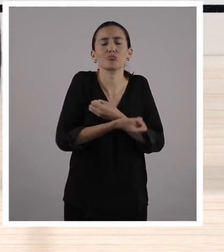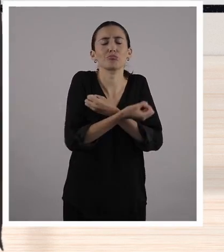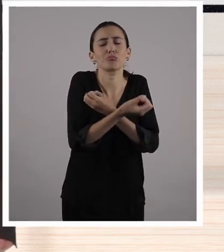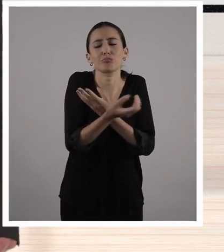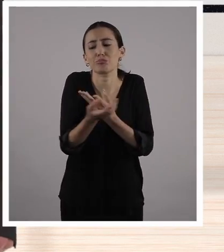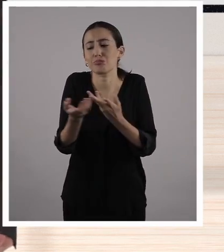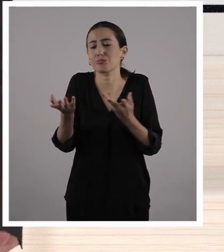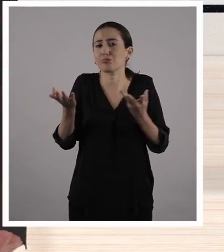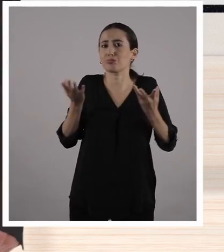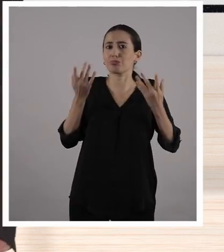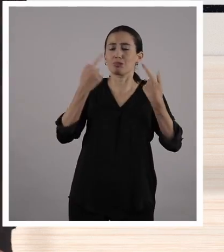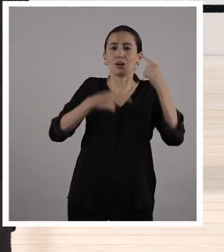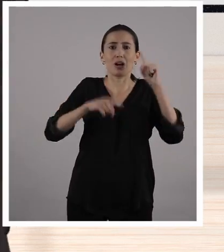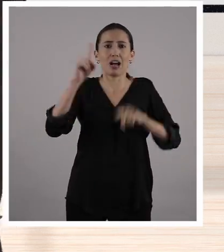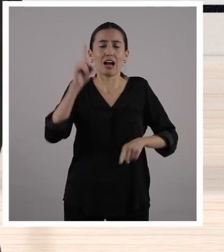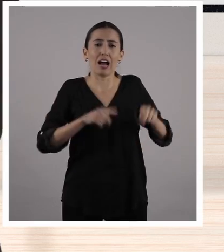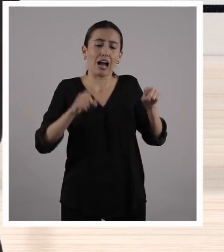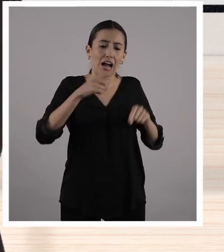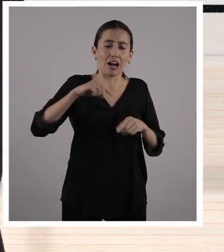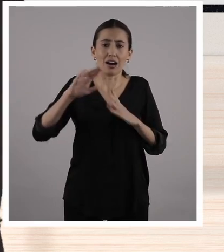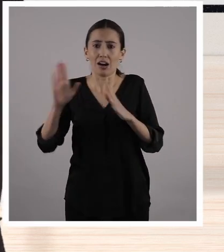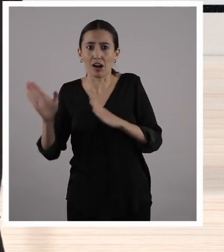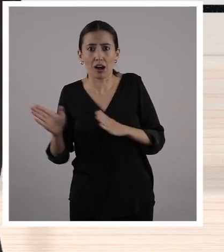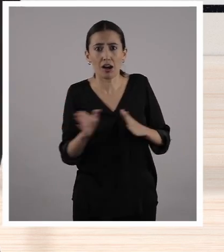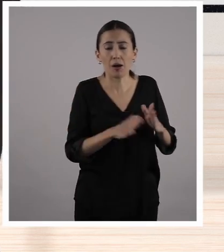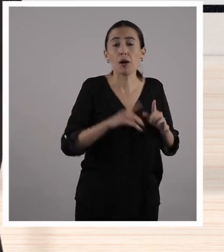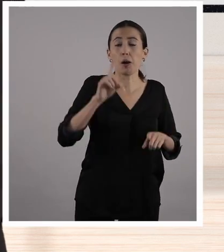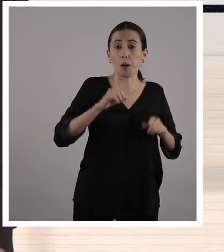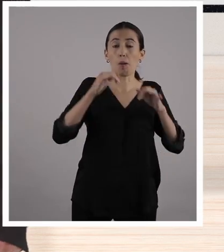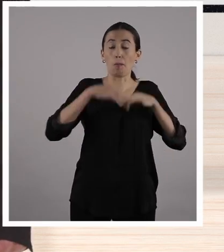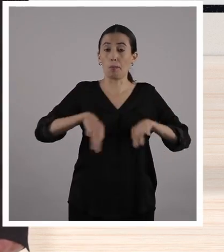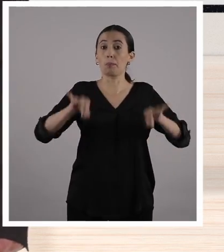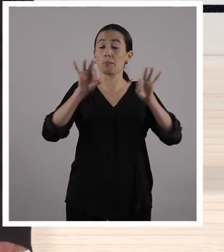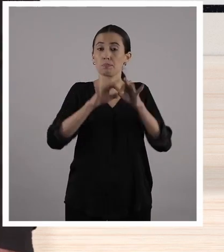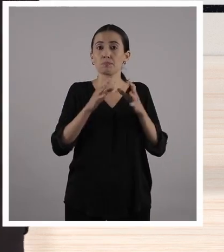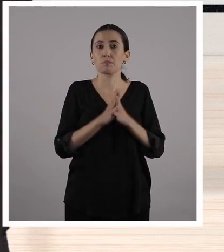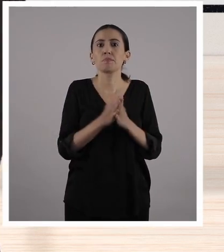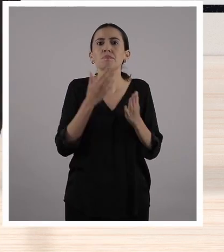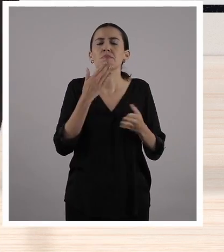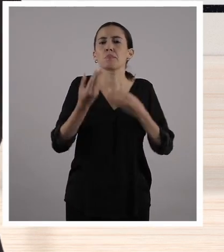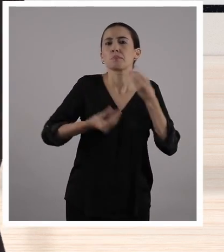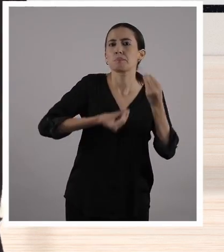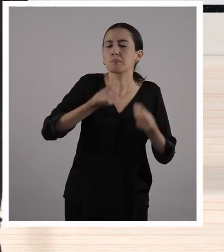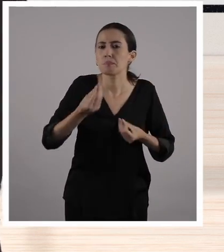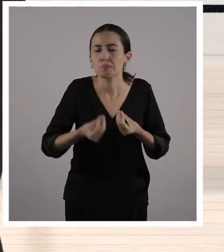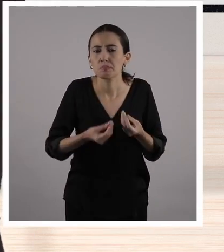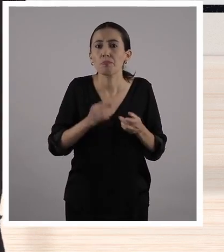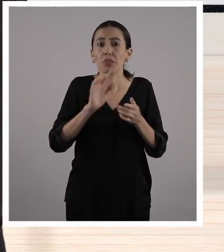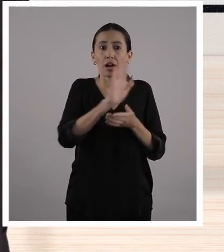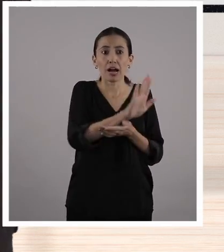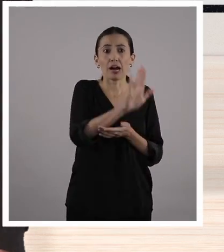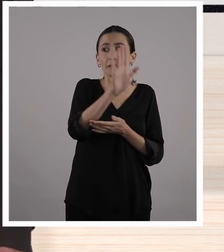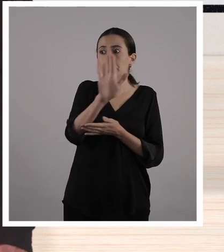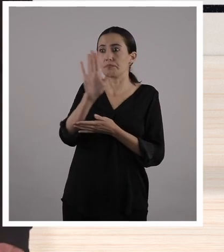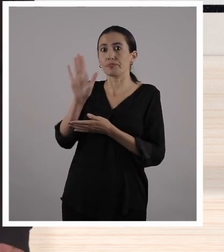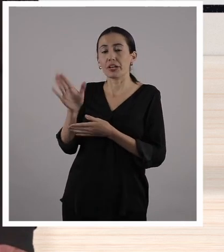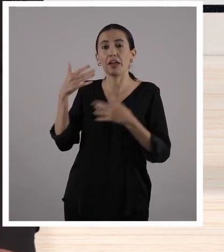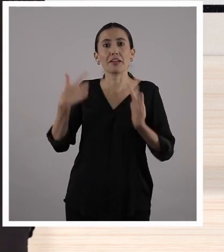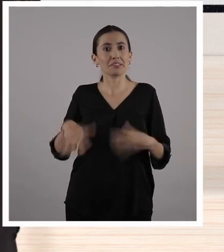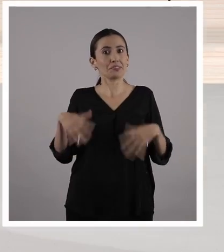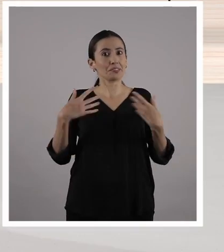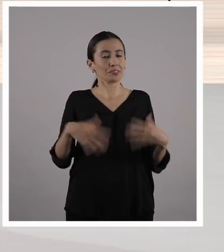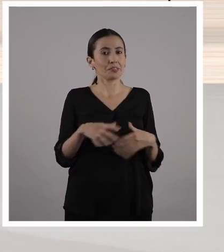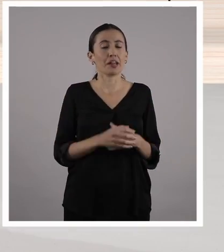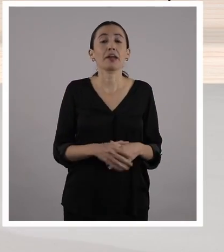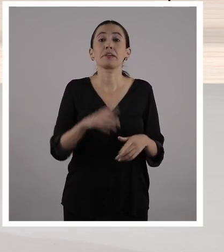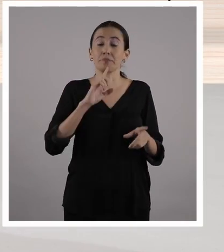Hay muchísimas leyendas alrededor de todo el planeta que son lindísimas. Además nos muestran mucho de cada cultura, de cada